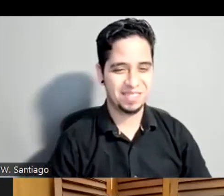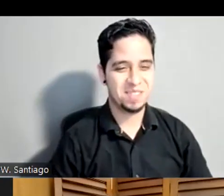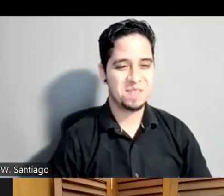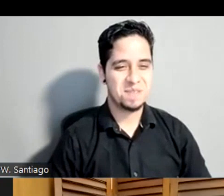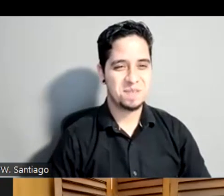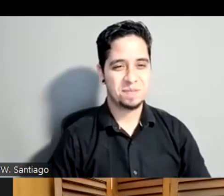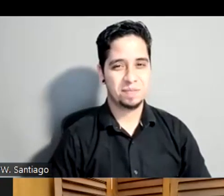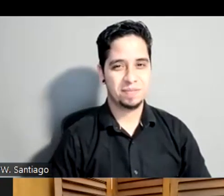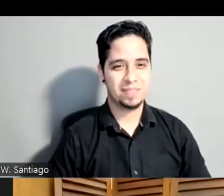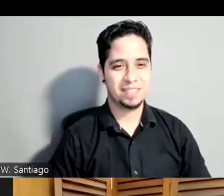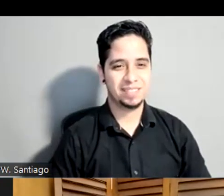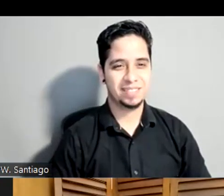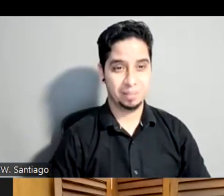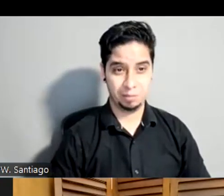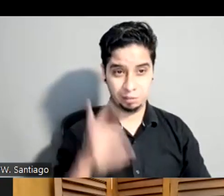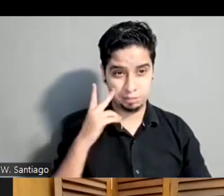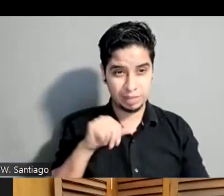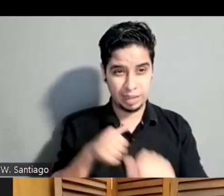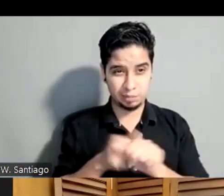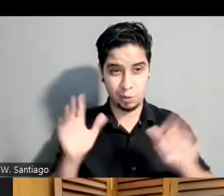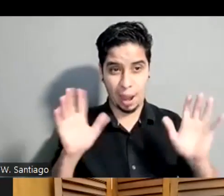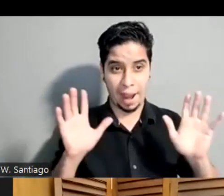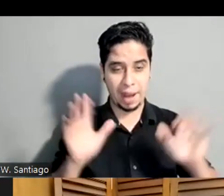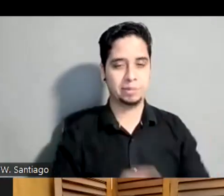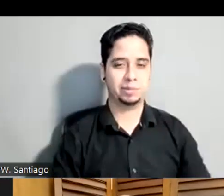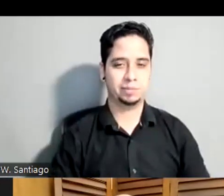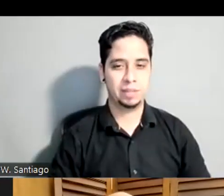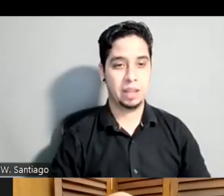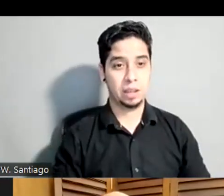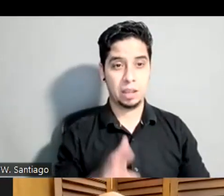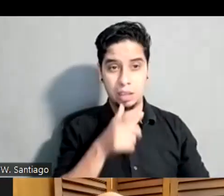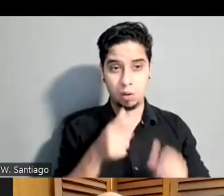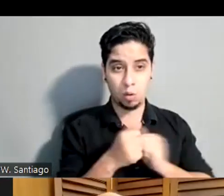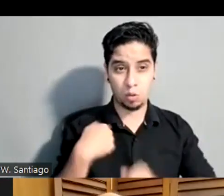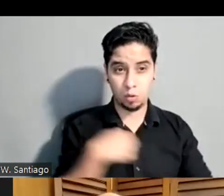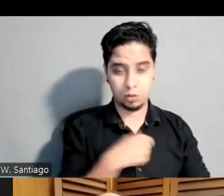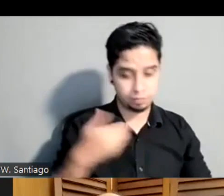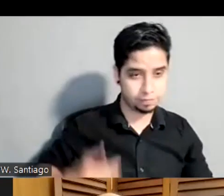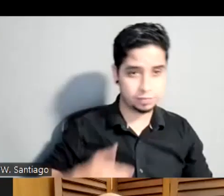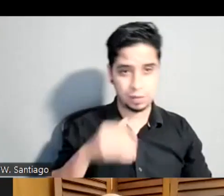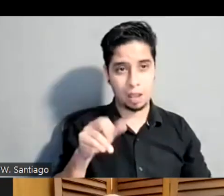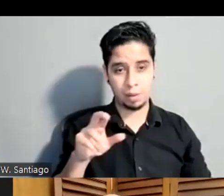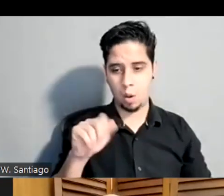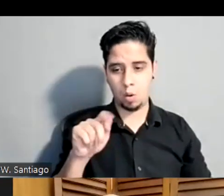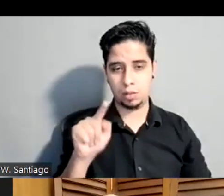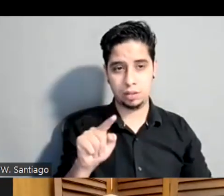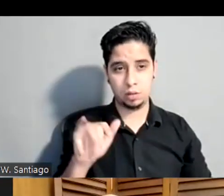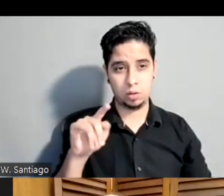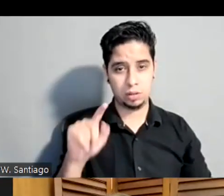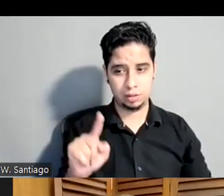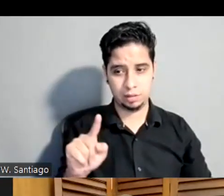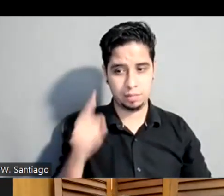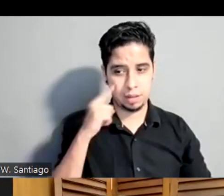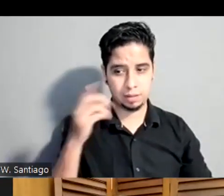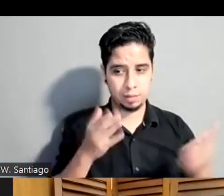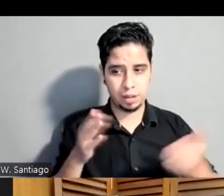Y acuérdense, mira, ¿y quién me acompaña? Bueno, por aquí está Javier Ortiz Cortés para servirle a usted